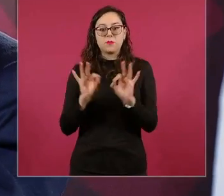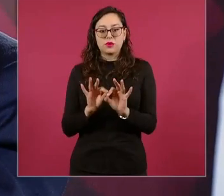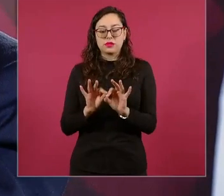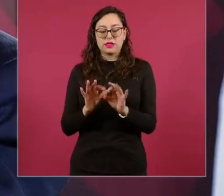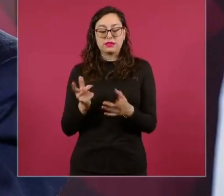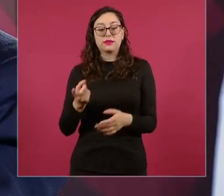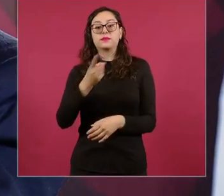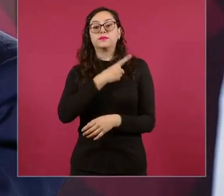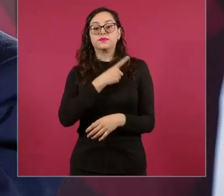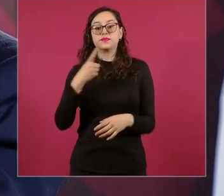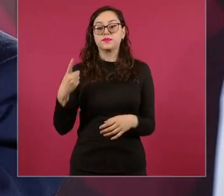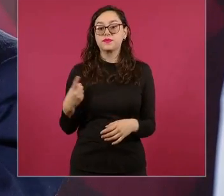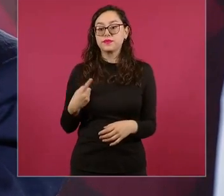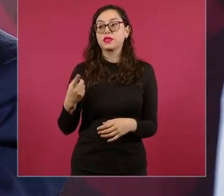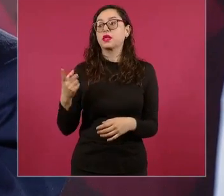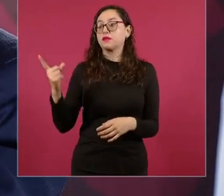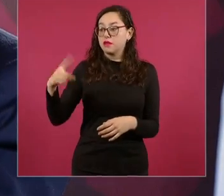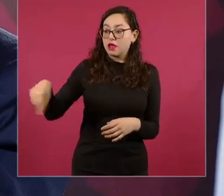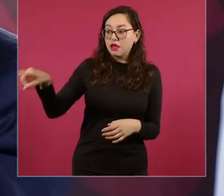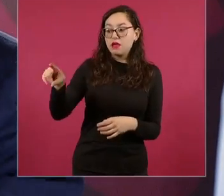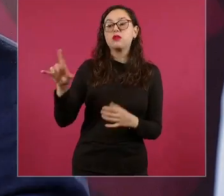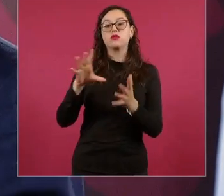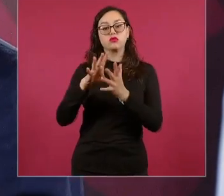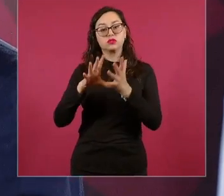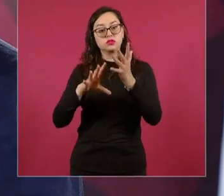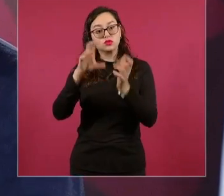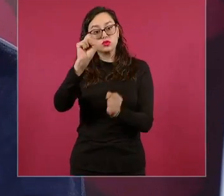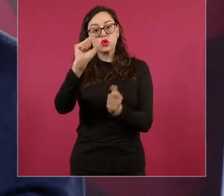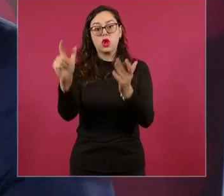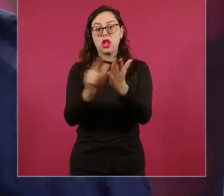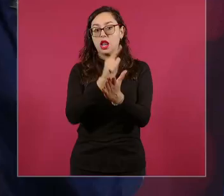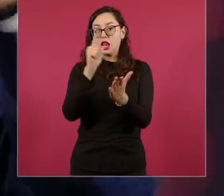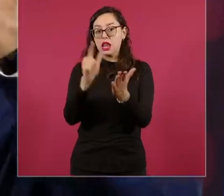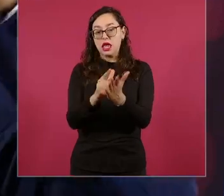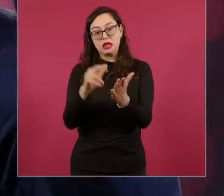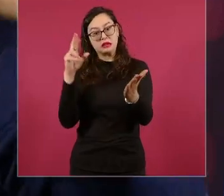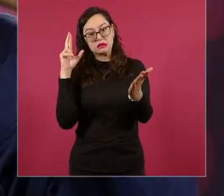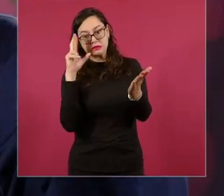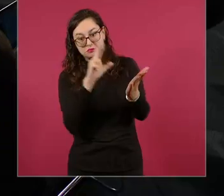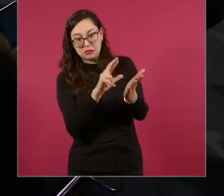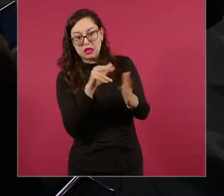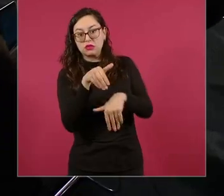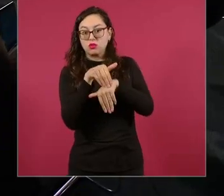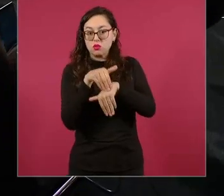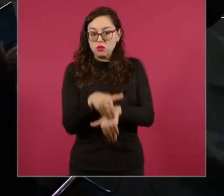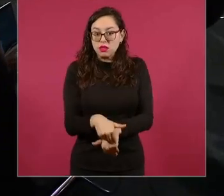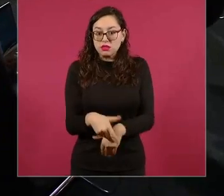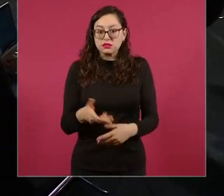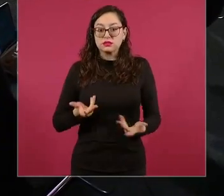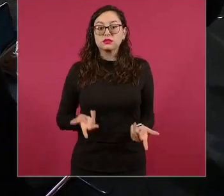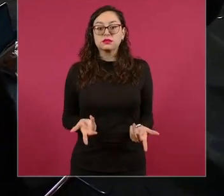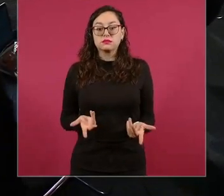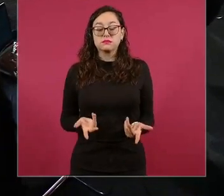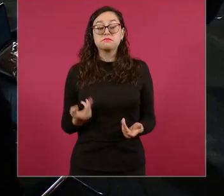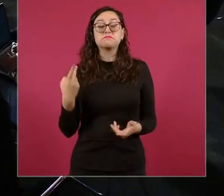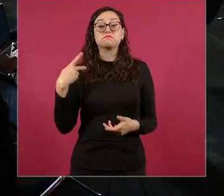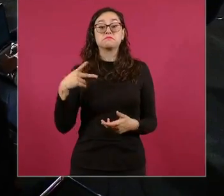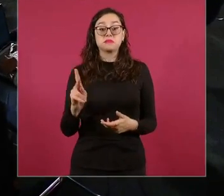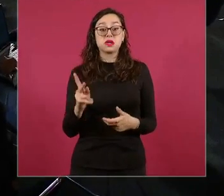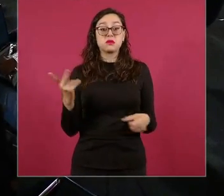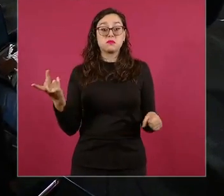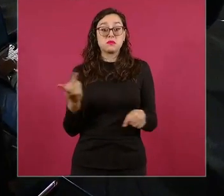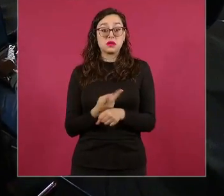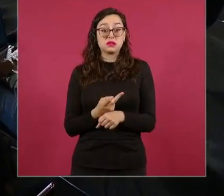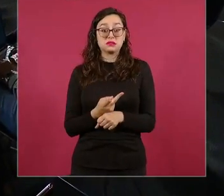respete la Constitución, las leyes. Y hemos llegado en nuestro país, como